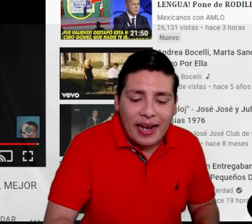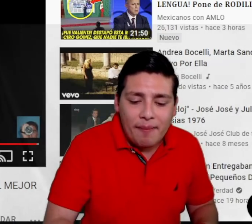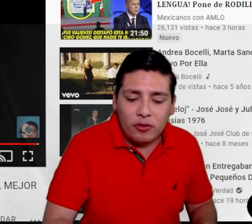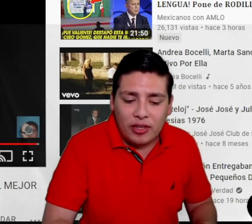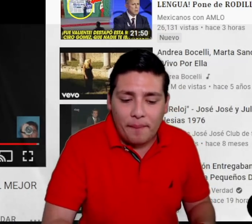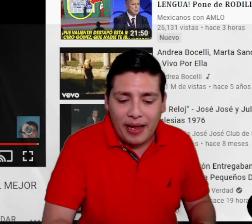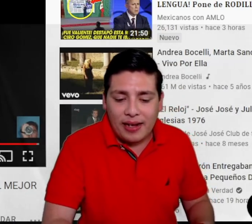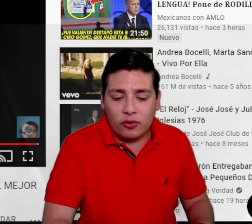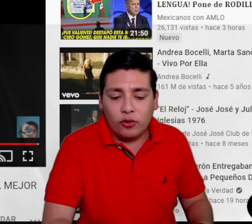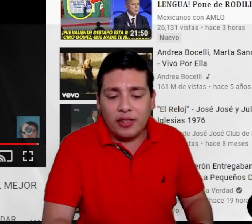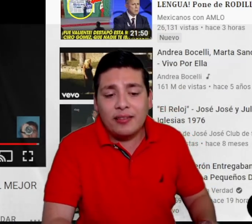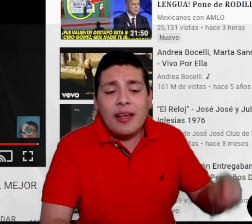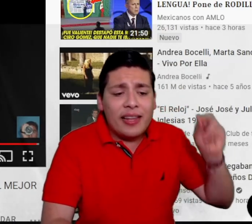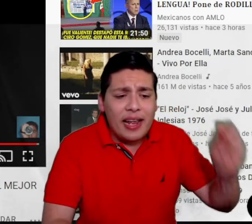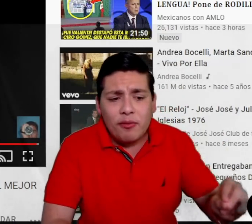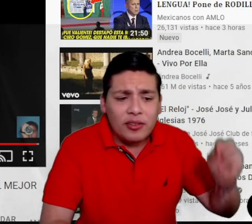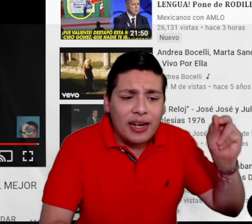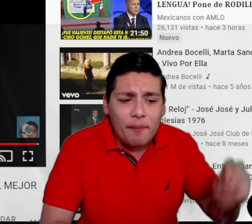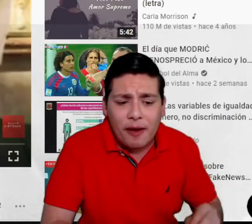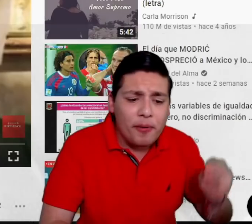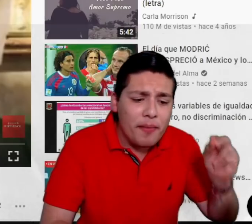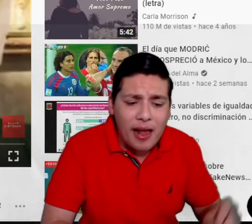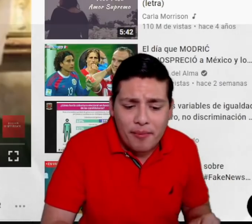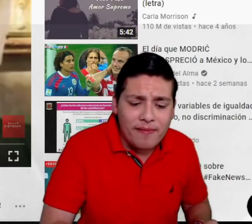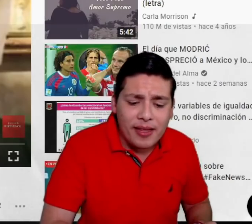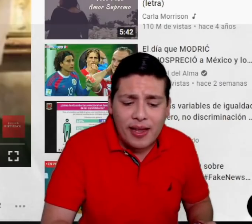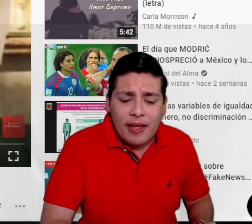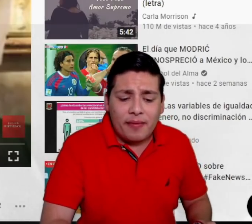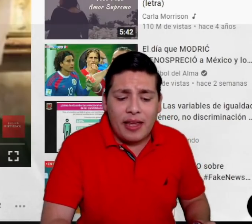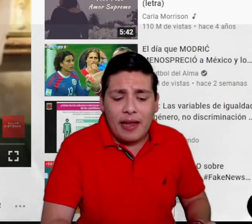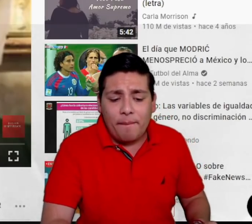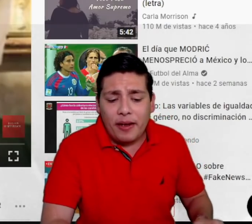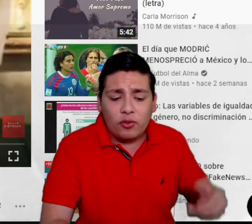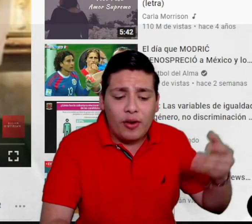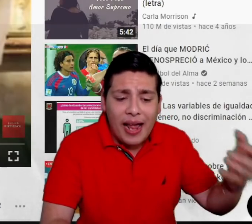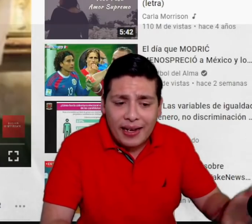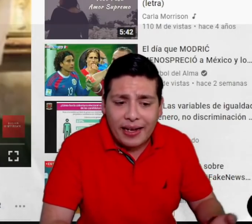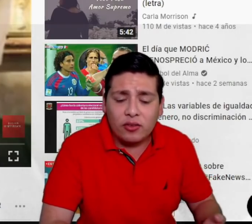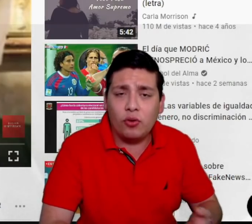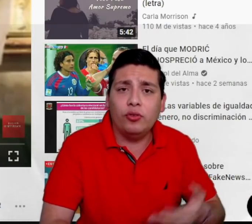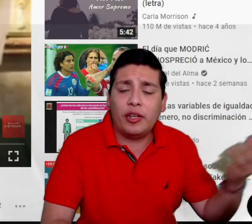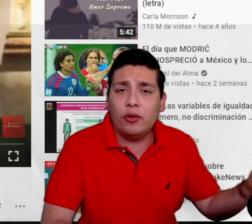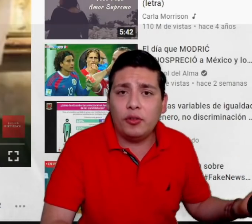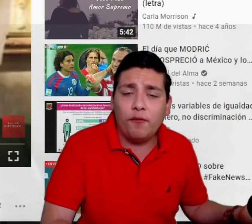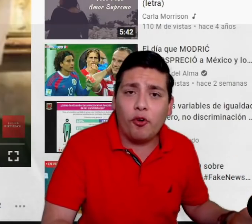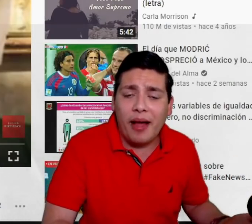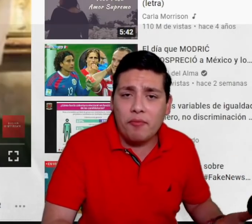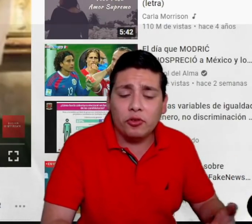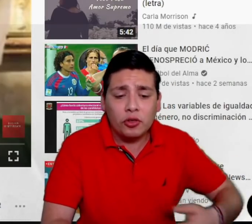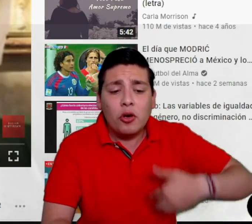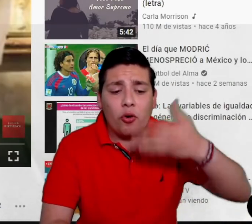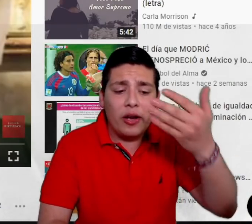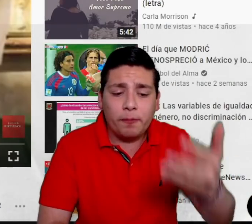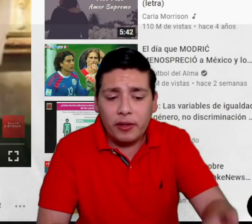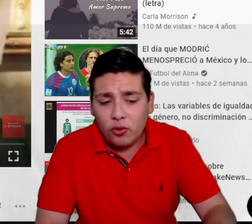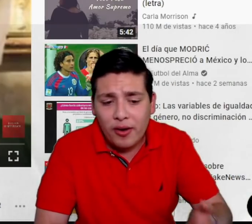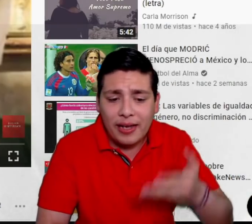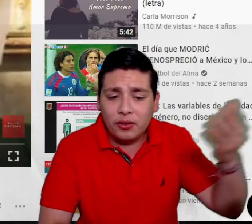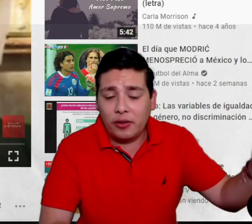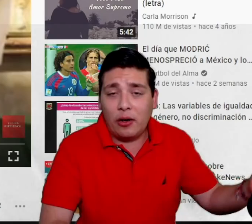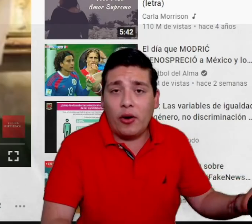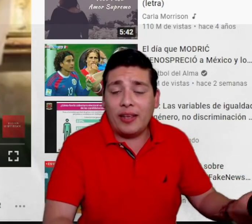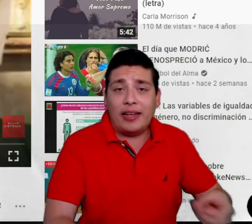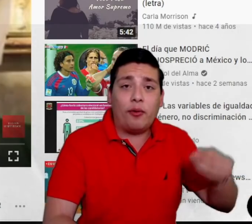Si queremos cambiar las cosas, tenemos que cambiar primeramente de personajes con los que nos informamos, con las